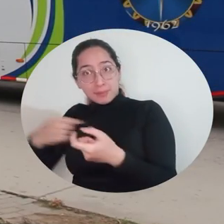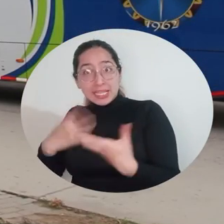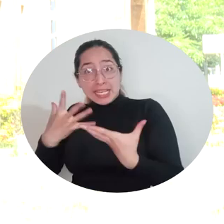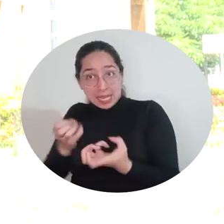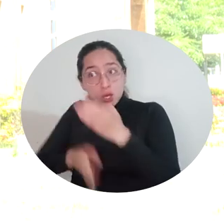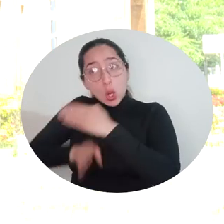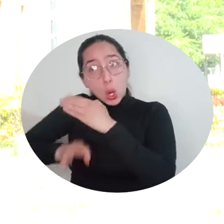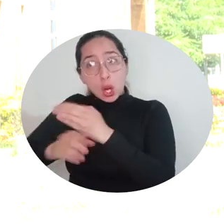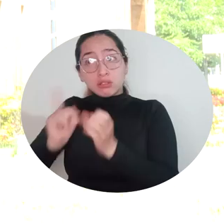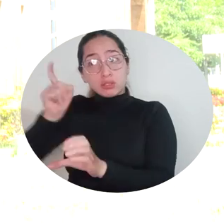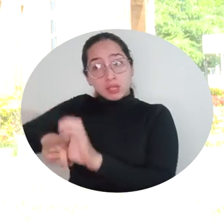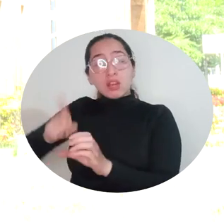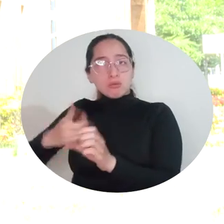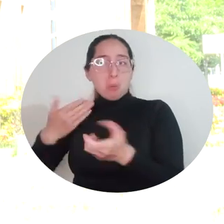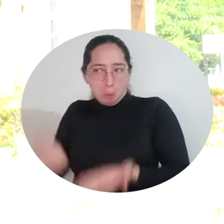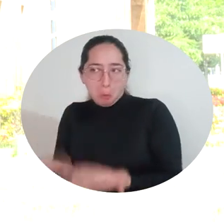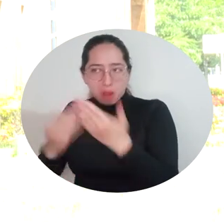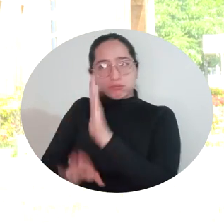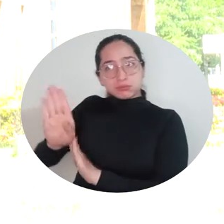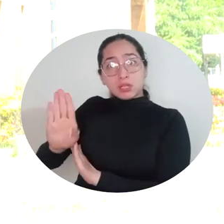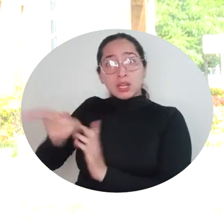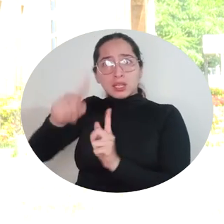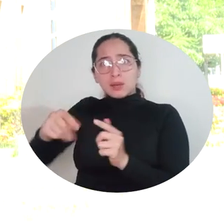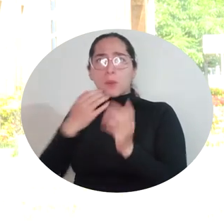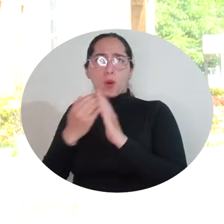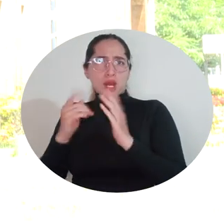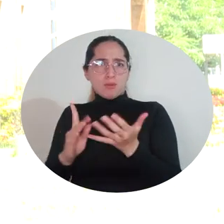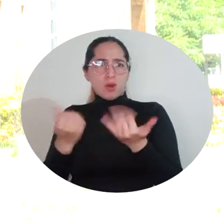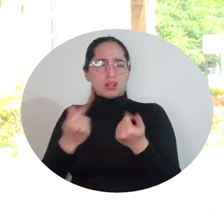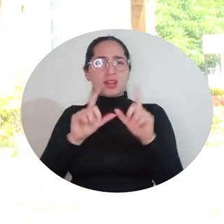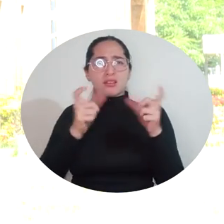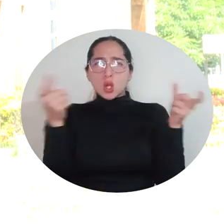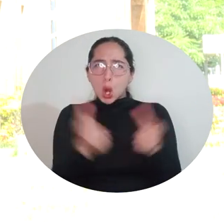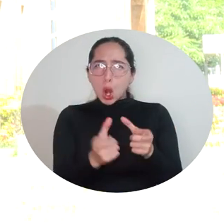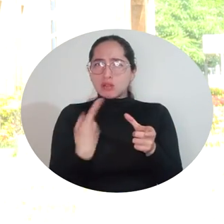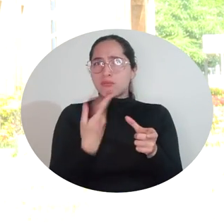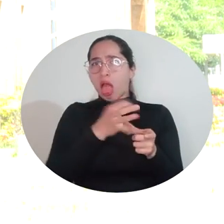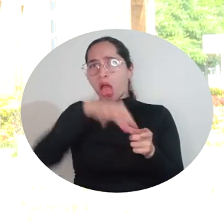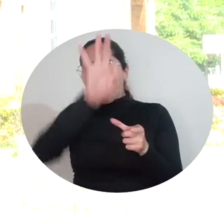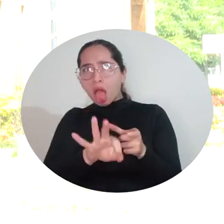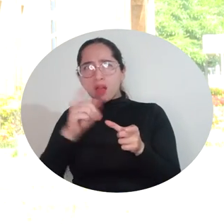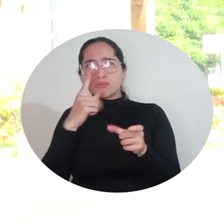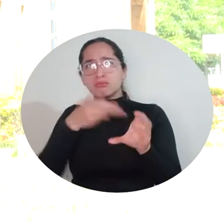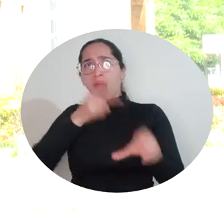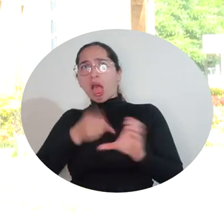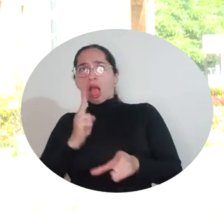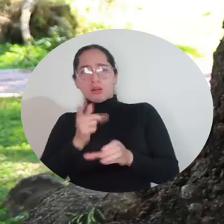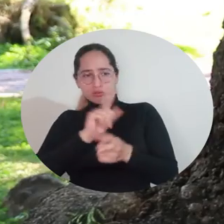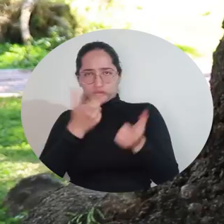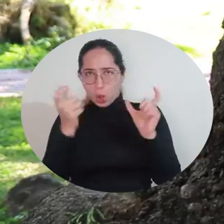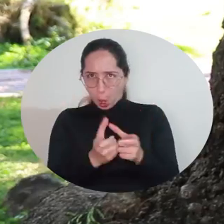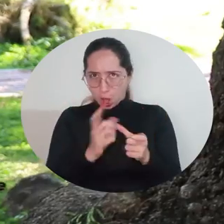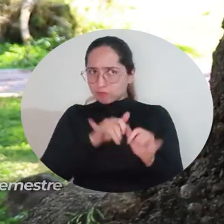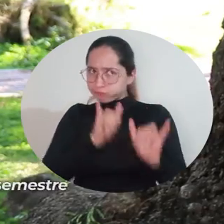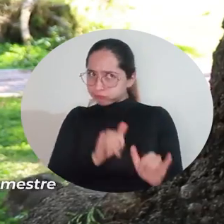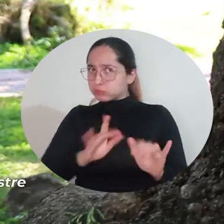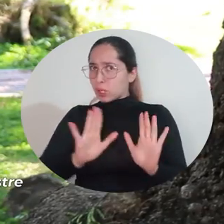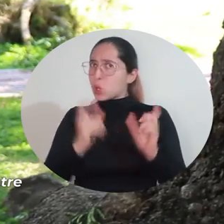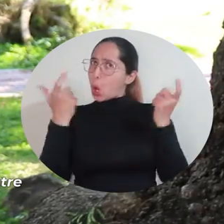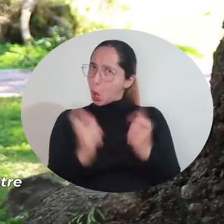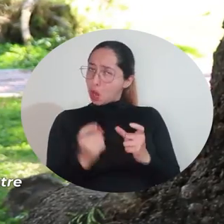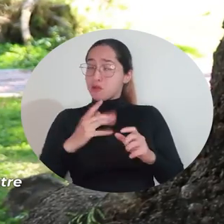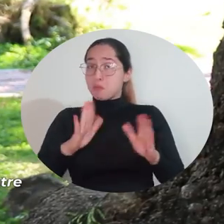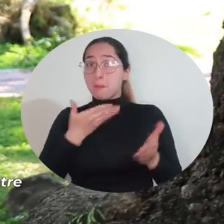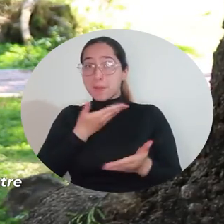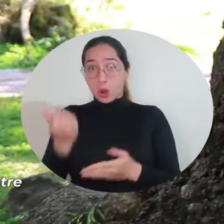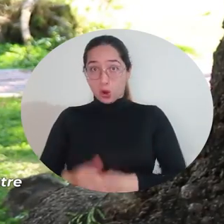y creo que esto disminuye la tasa de deserción que tiene la universidad. Yo voy a ingresar